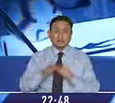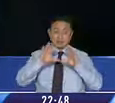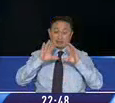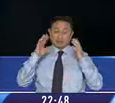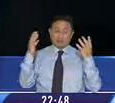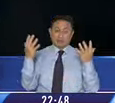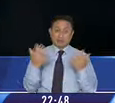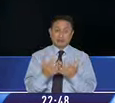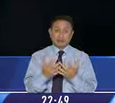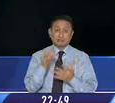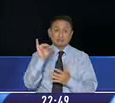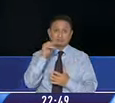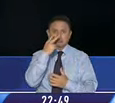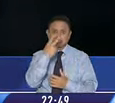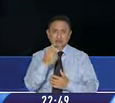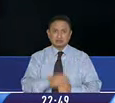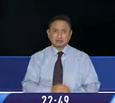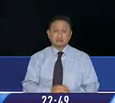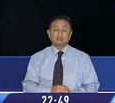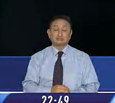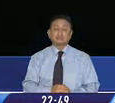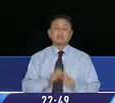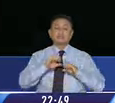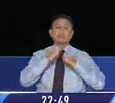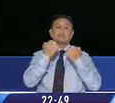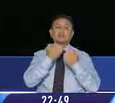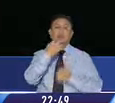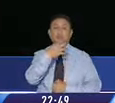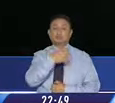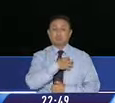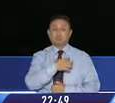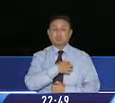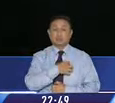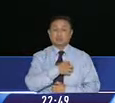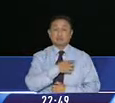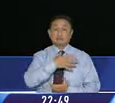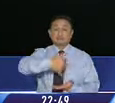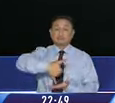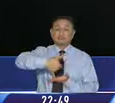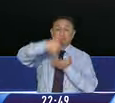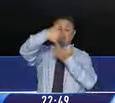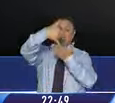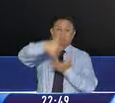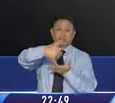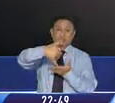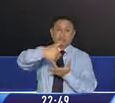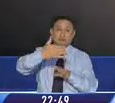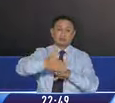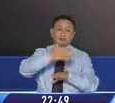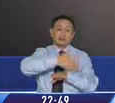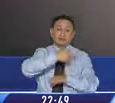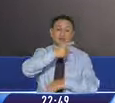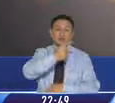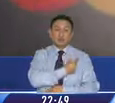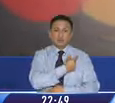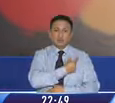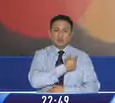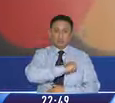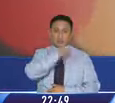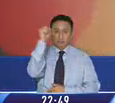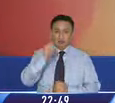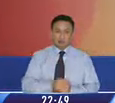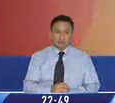jugarán este sábado en el Estadio Monumental y la copa que el campeón levantará la misma que un día la obtuvo la Liga de Quito. El